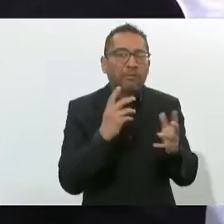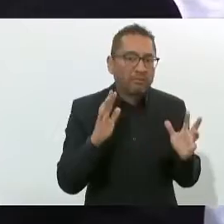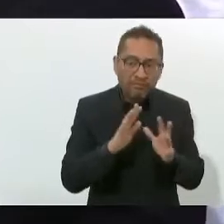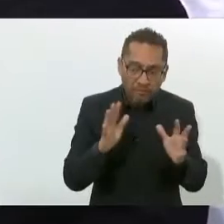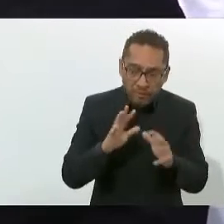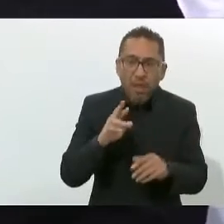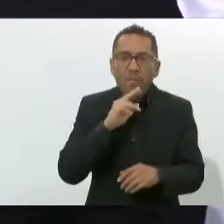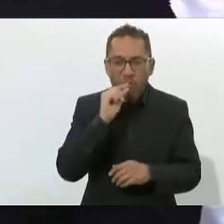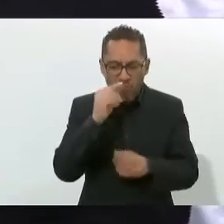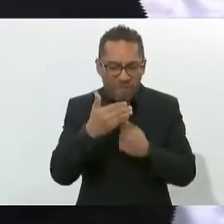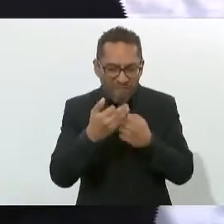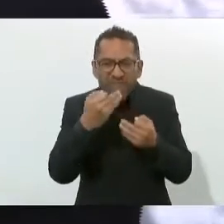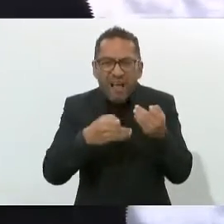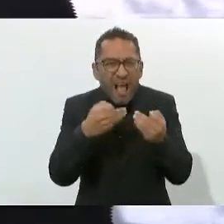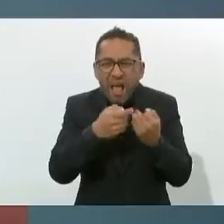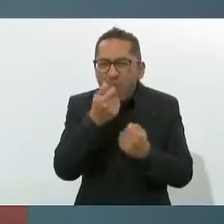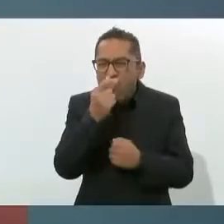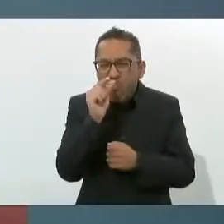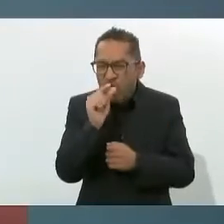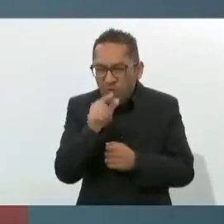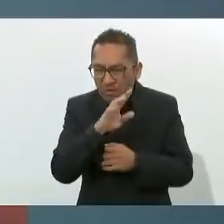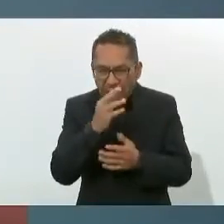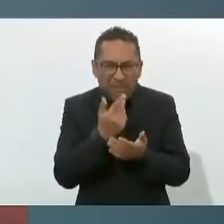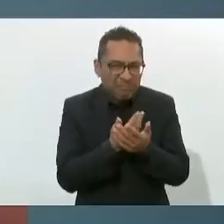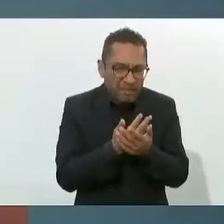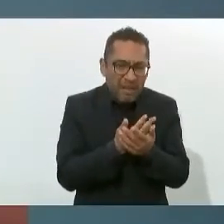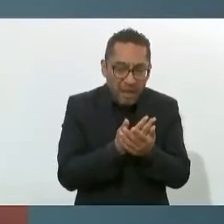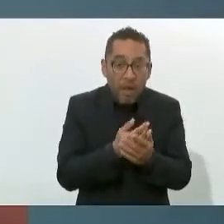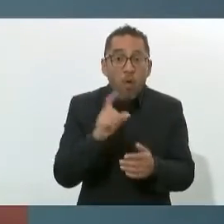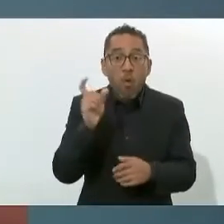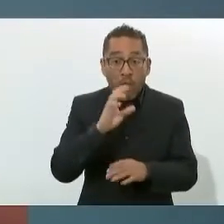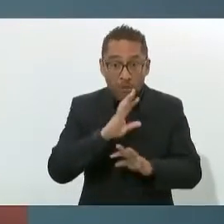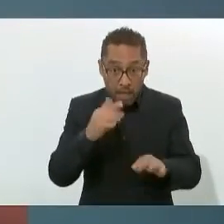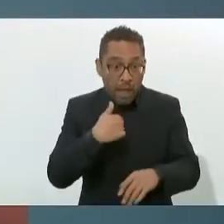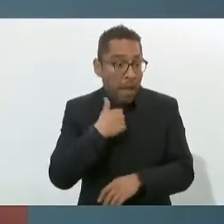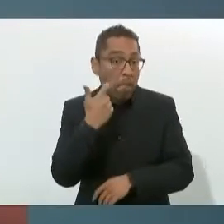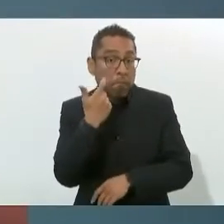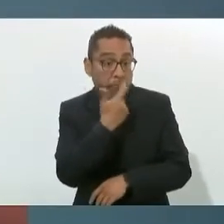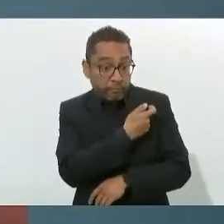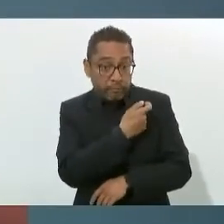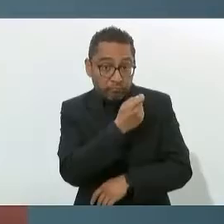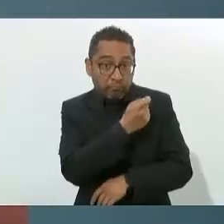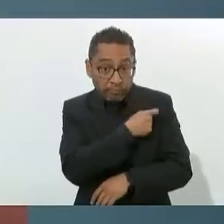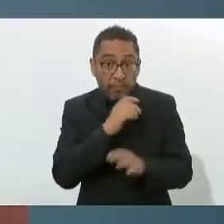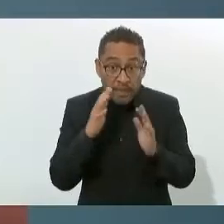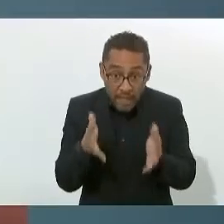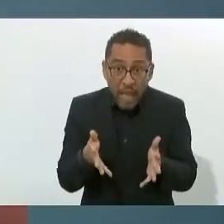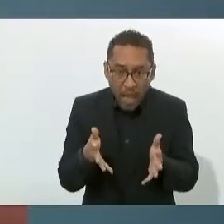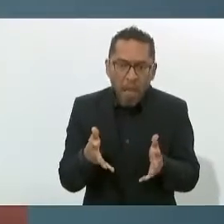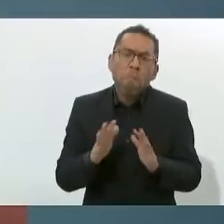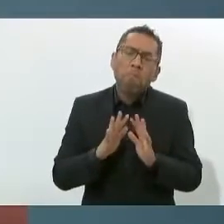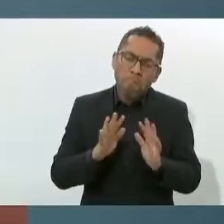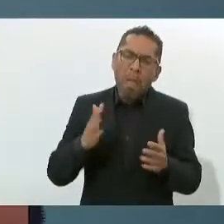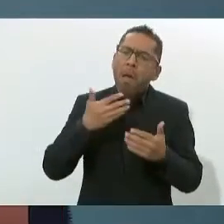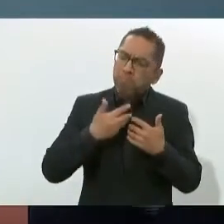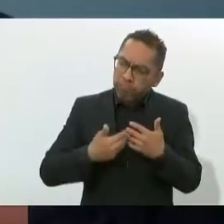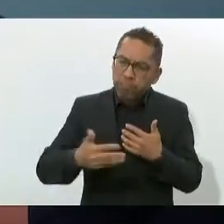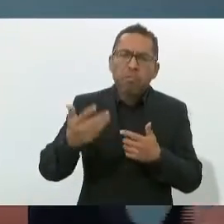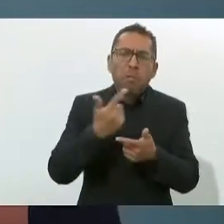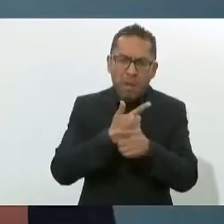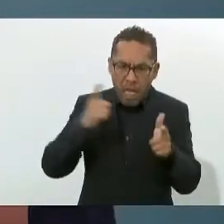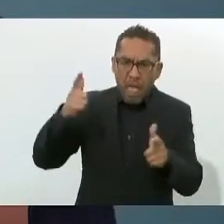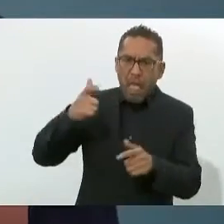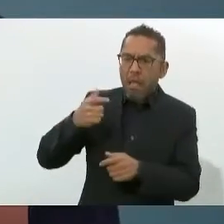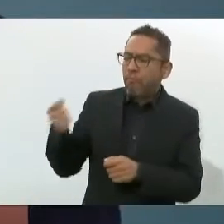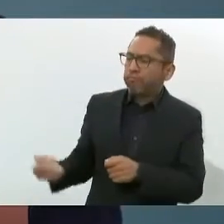ya falta poco, una vez que nos toque y nos vacunen, y entonces sí, voy a bajar el vidrio y de